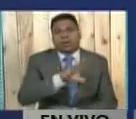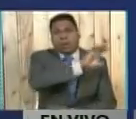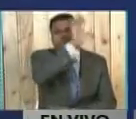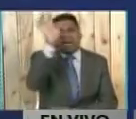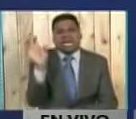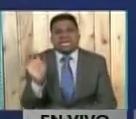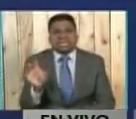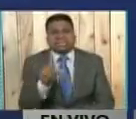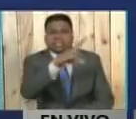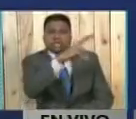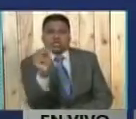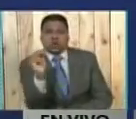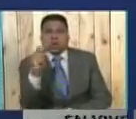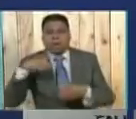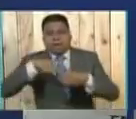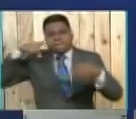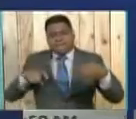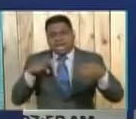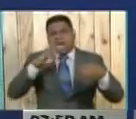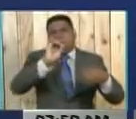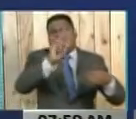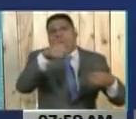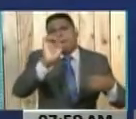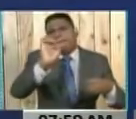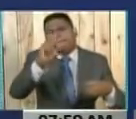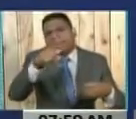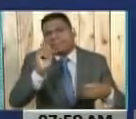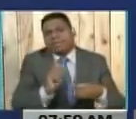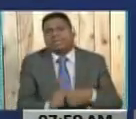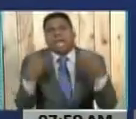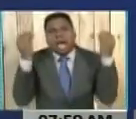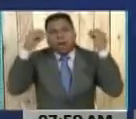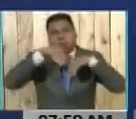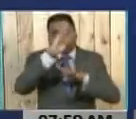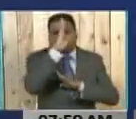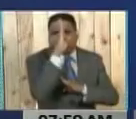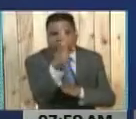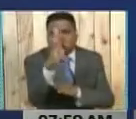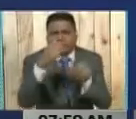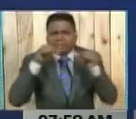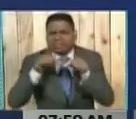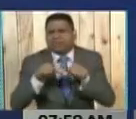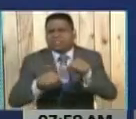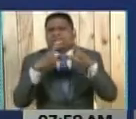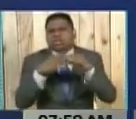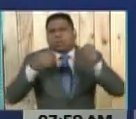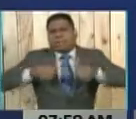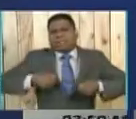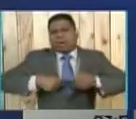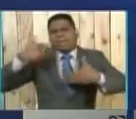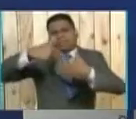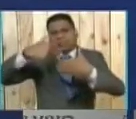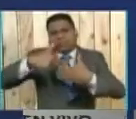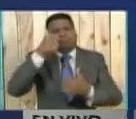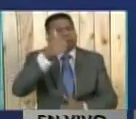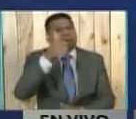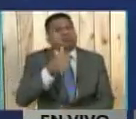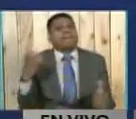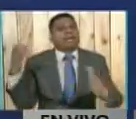OPEP definitivamente nos pongamos de acuerdo en una ruta para estabilizar el mercado petrolero, para